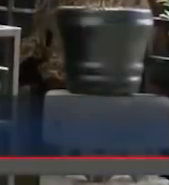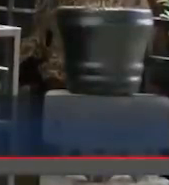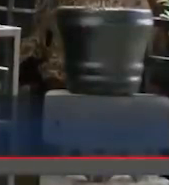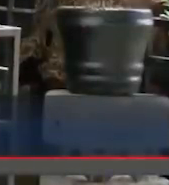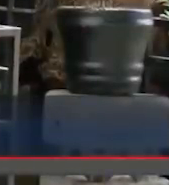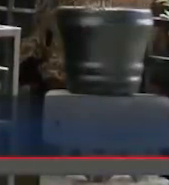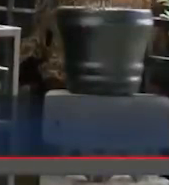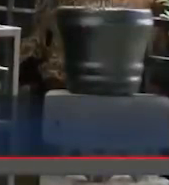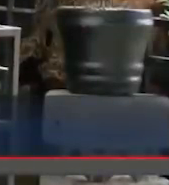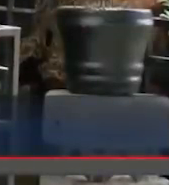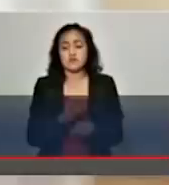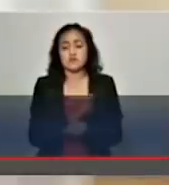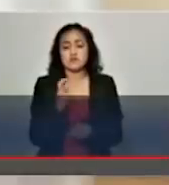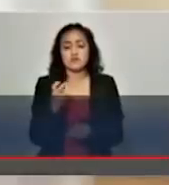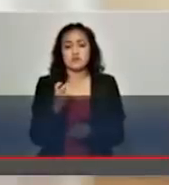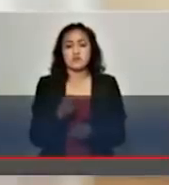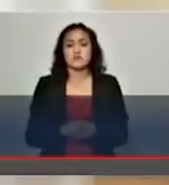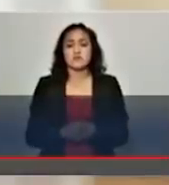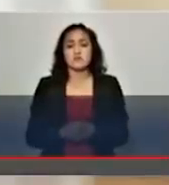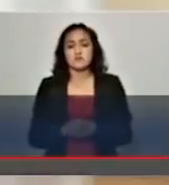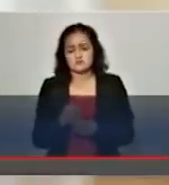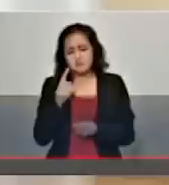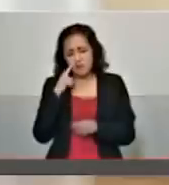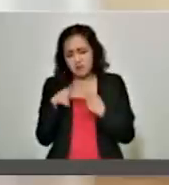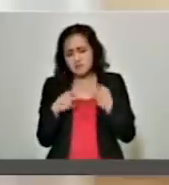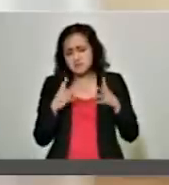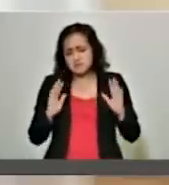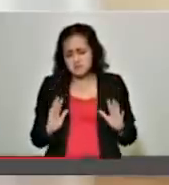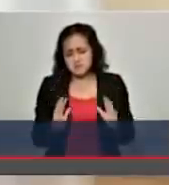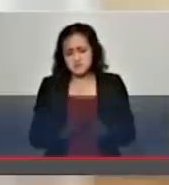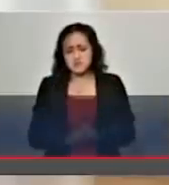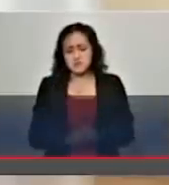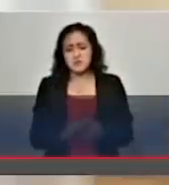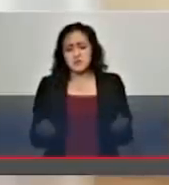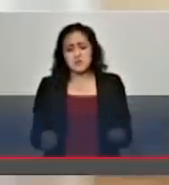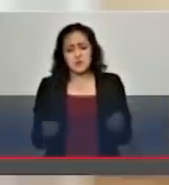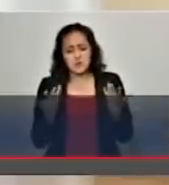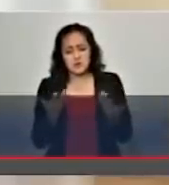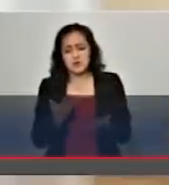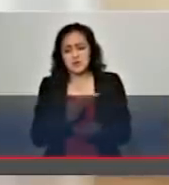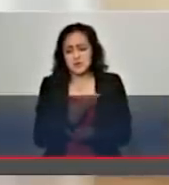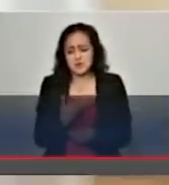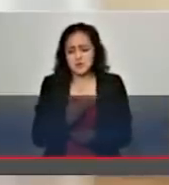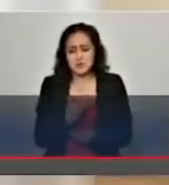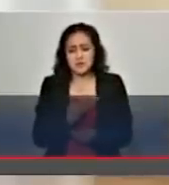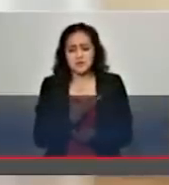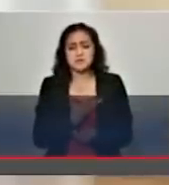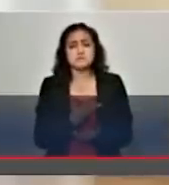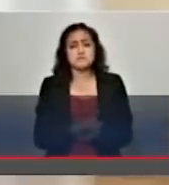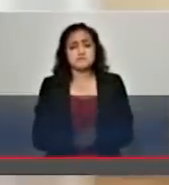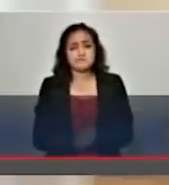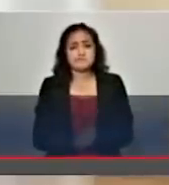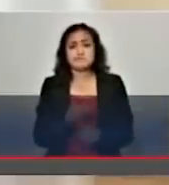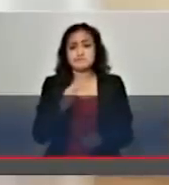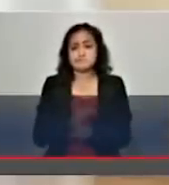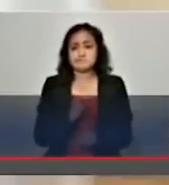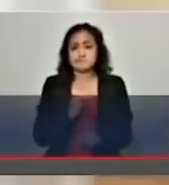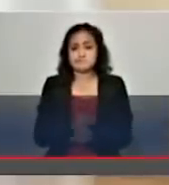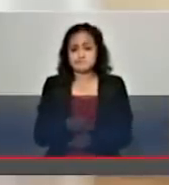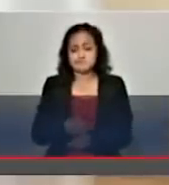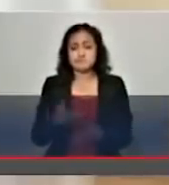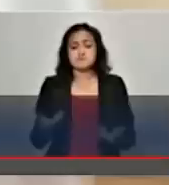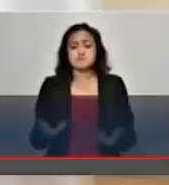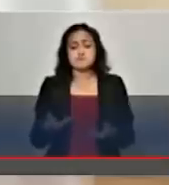llama la atención de las autoridades vamos a ver cuánto nos deja d este este escenario